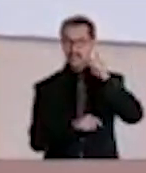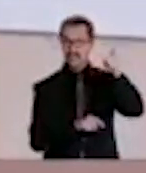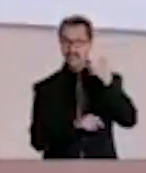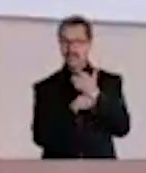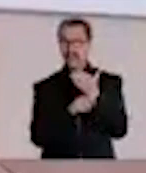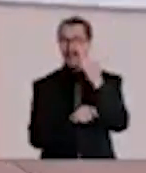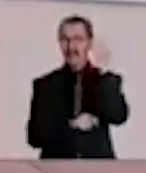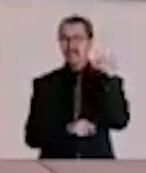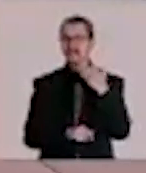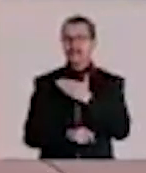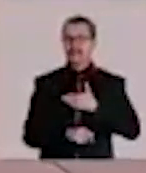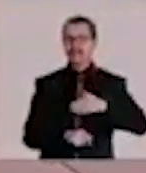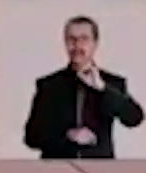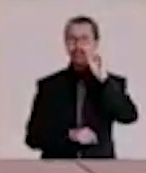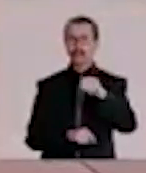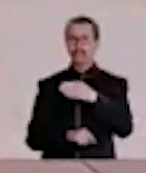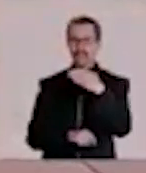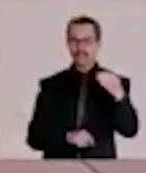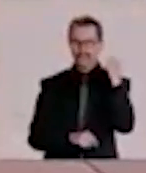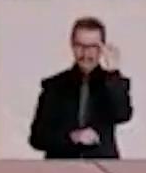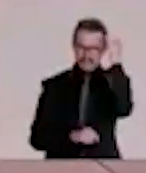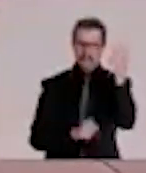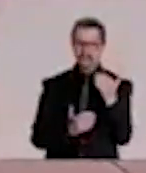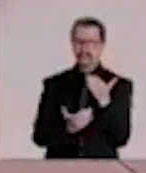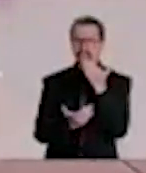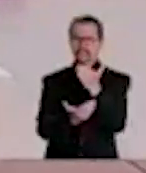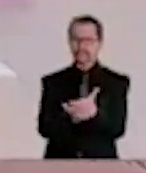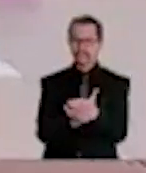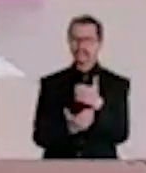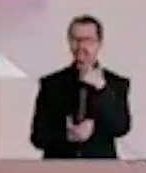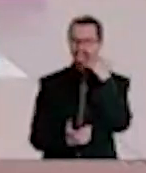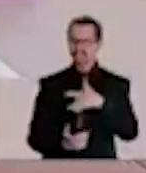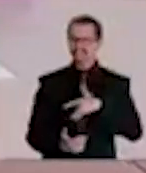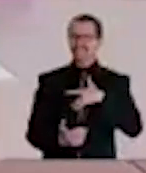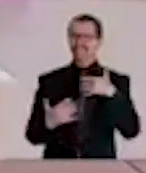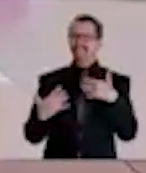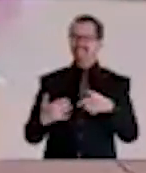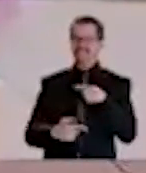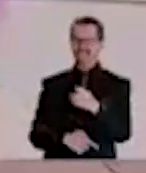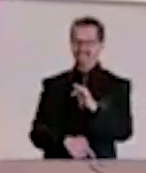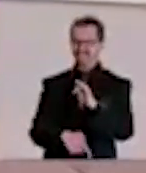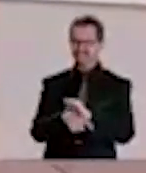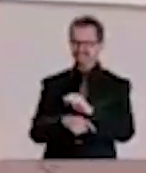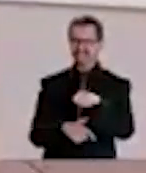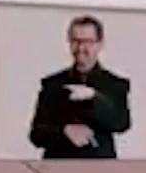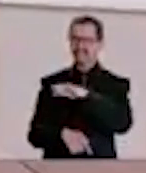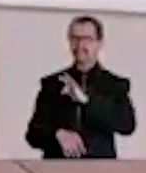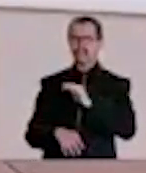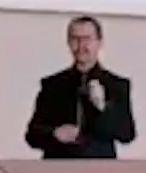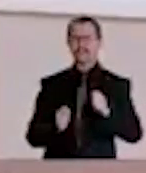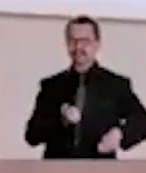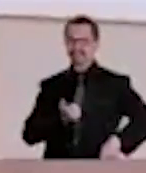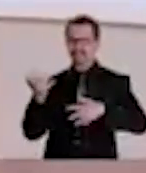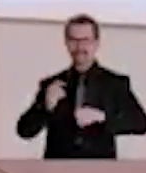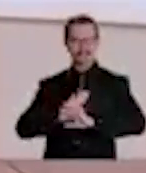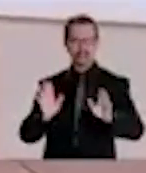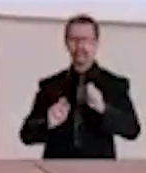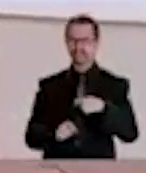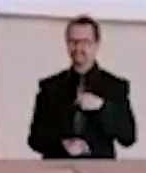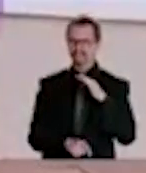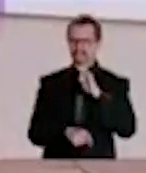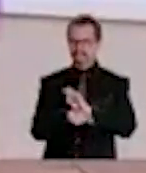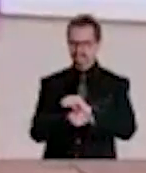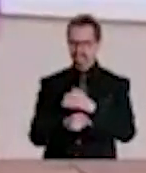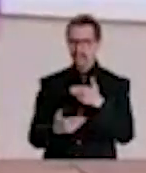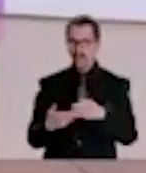justamente para que no pudieran ser sujetos de deportación y ahora donald trump amenaza con deportarlos